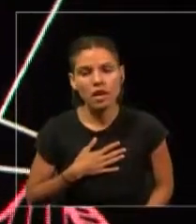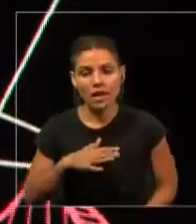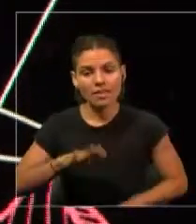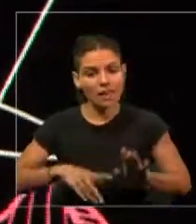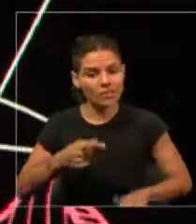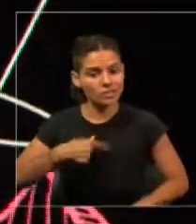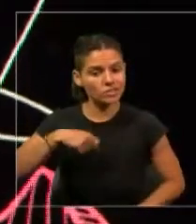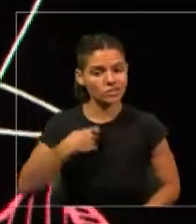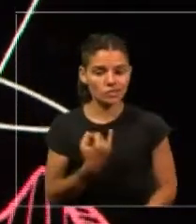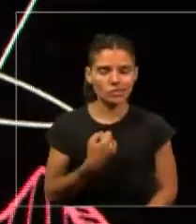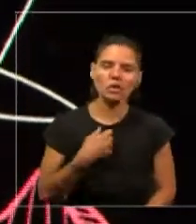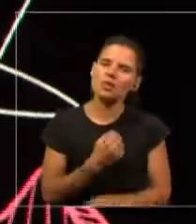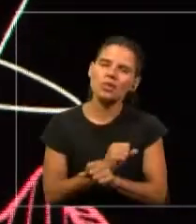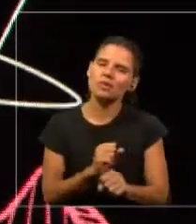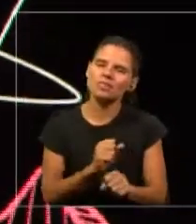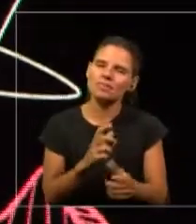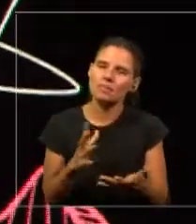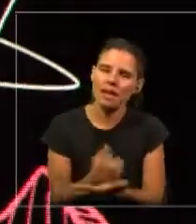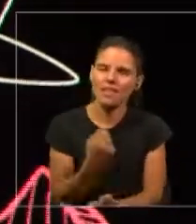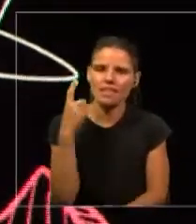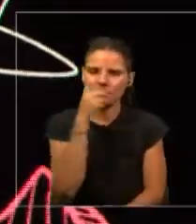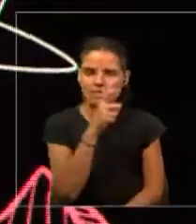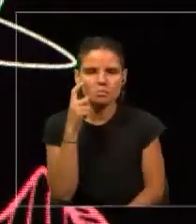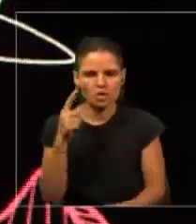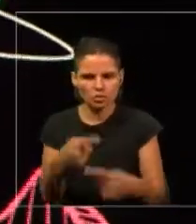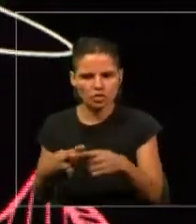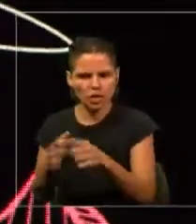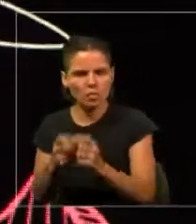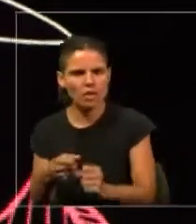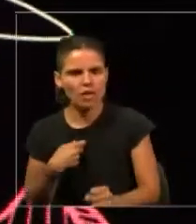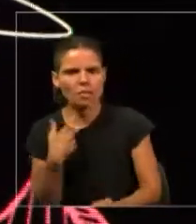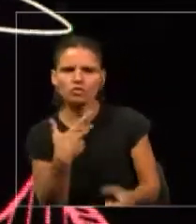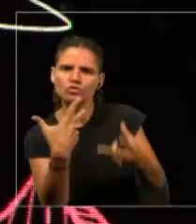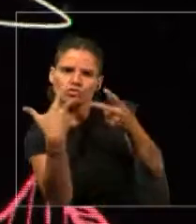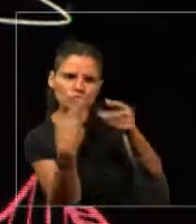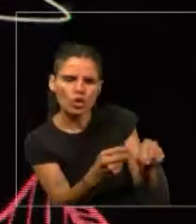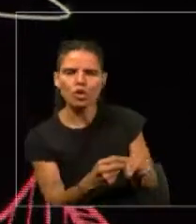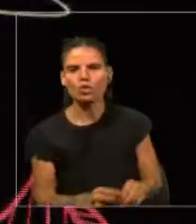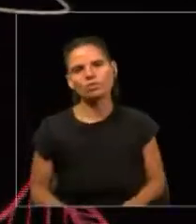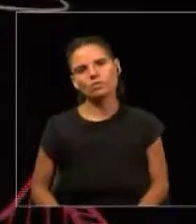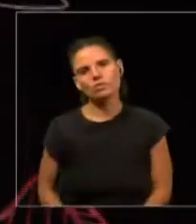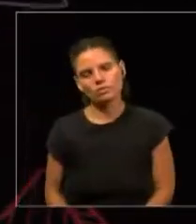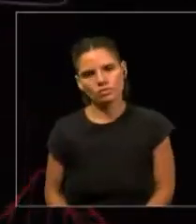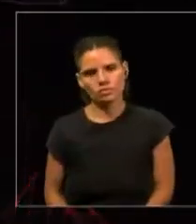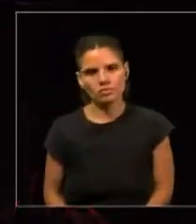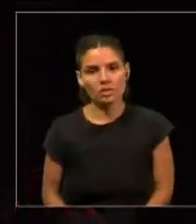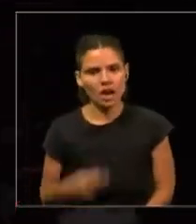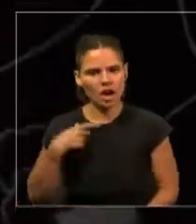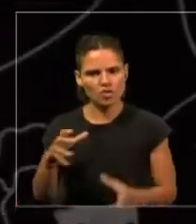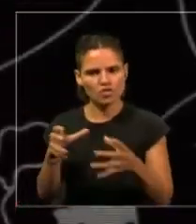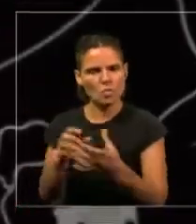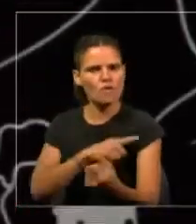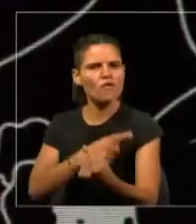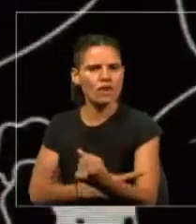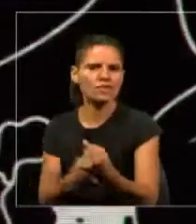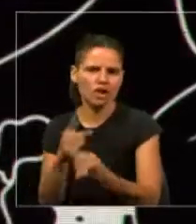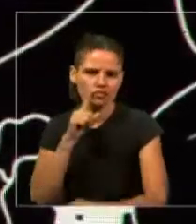pero colectivamente podemos decir no queremos esto, decimos que no, y la fuerza del grupo la